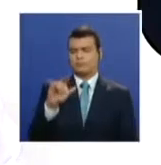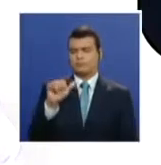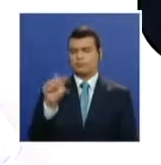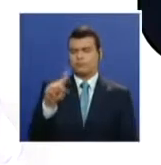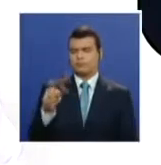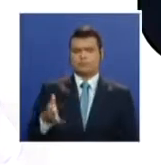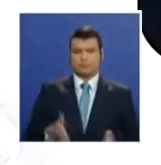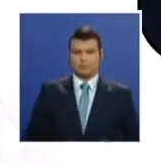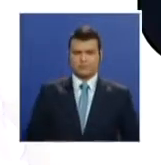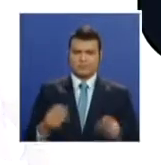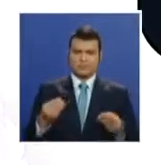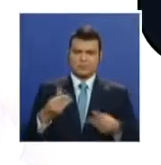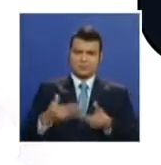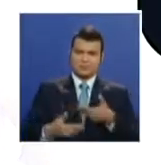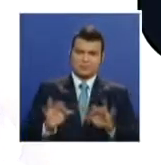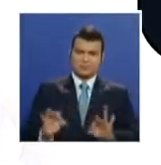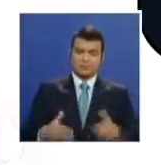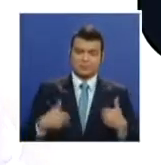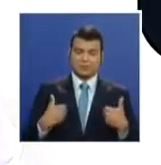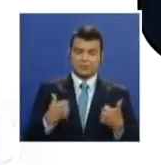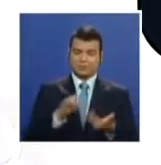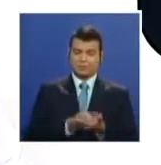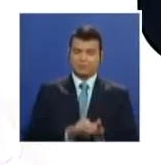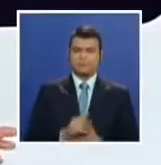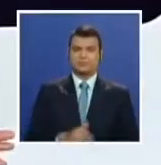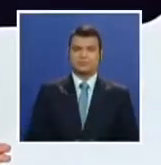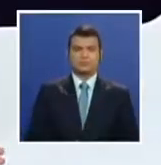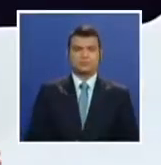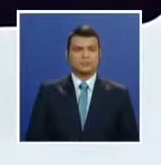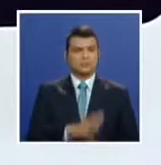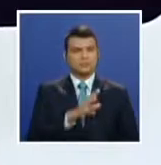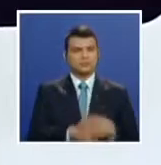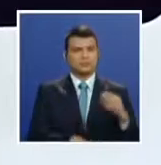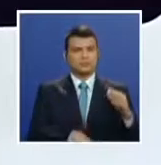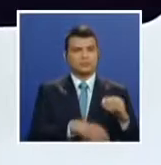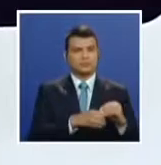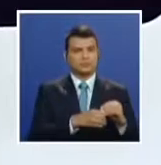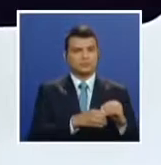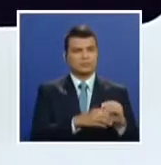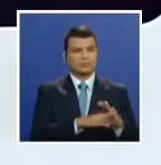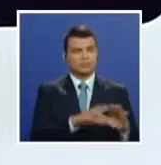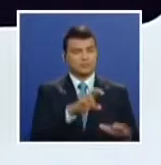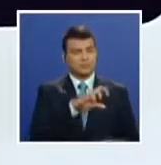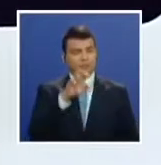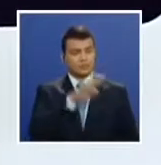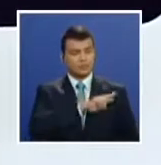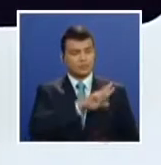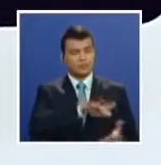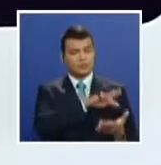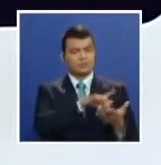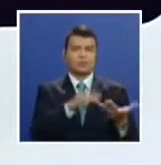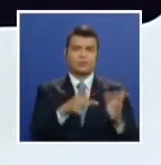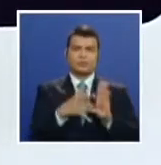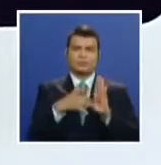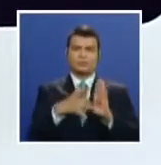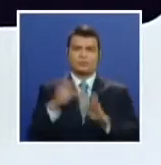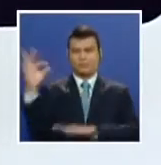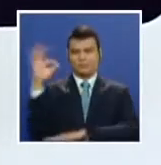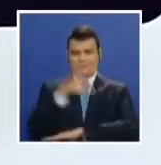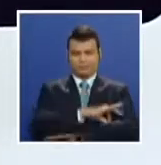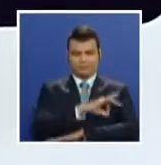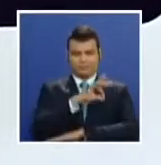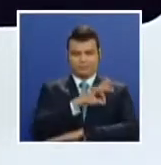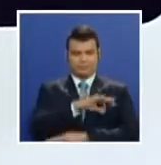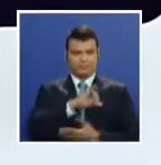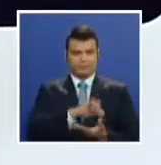bueno ahí vamos a estar disfrutando mucho y también lo podemos disfrutar si no vamos a hacer el norte del valle lo disfrutamos a través de la señal de nuestro canal regional